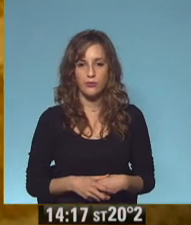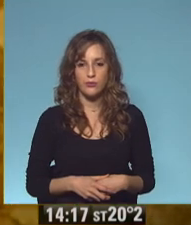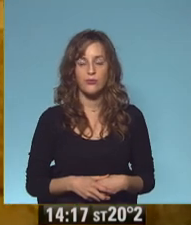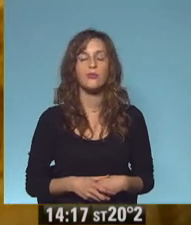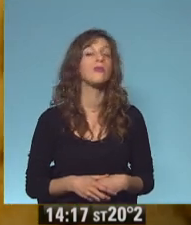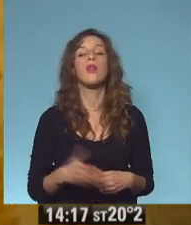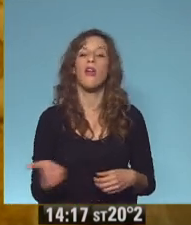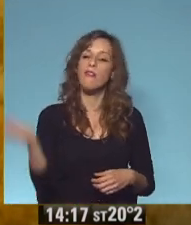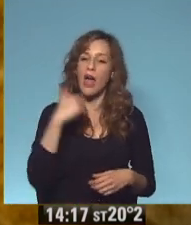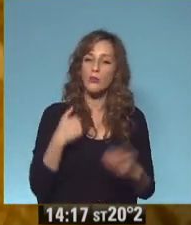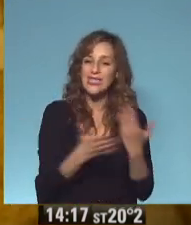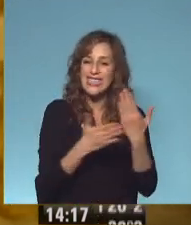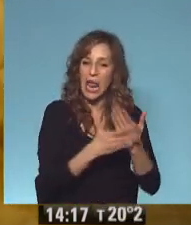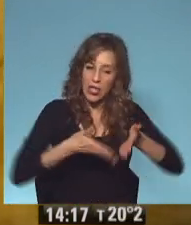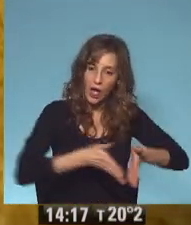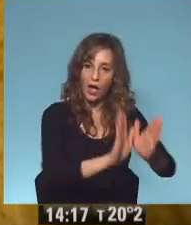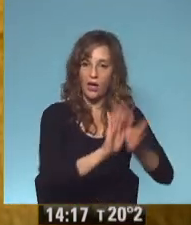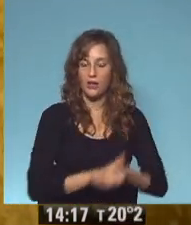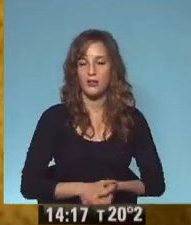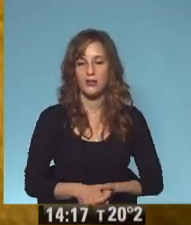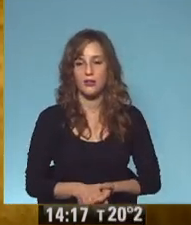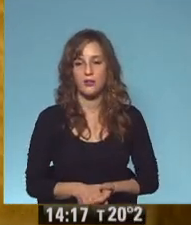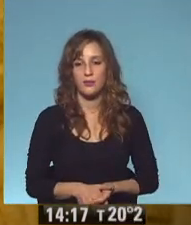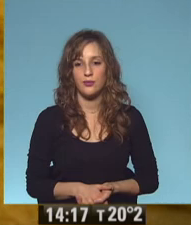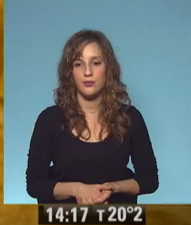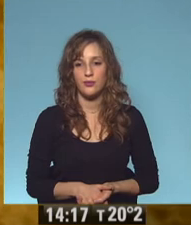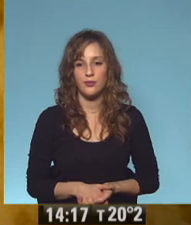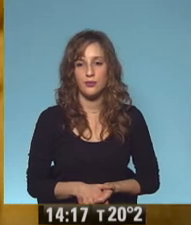Vamos hacia la izquierda, entonces.